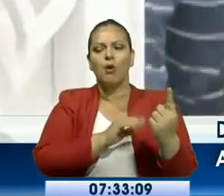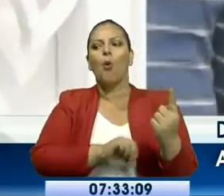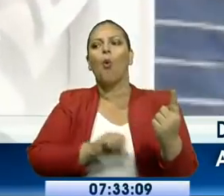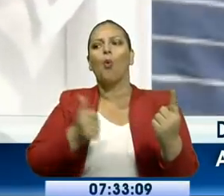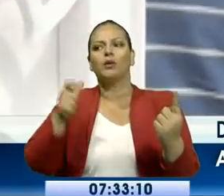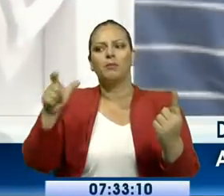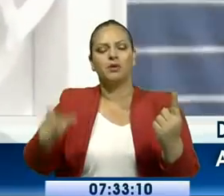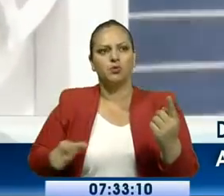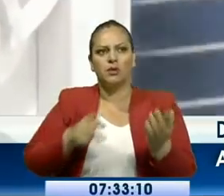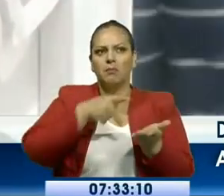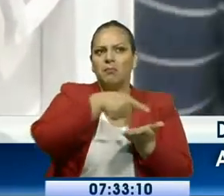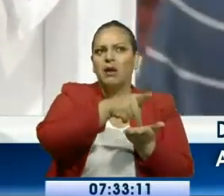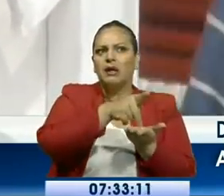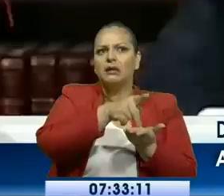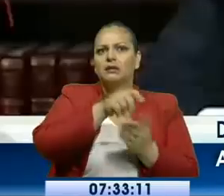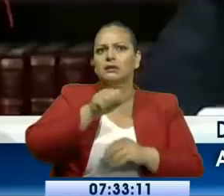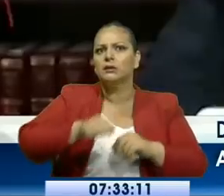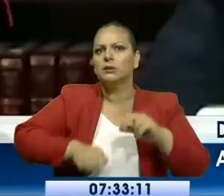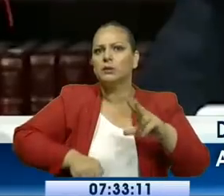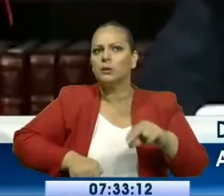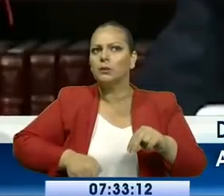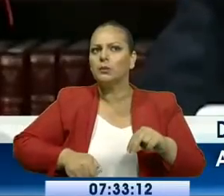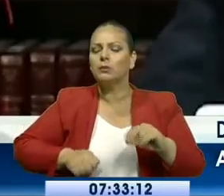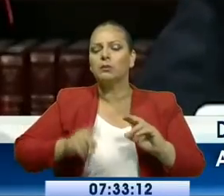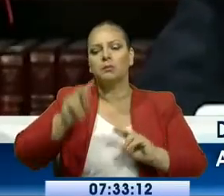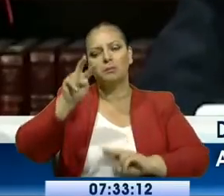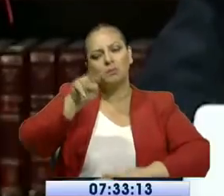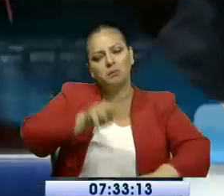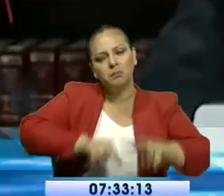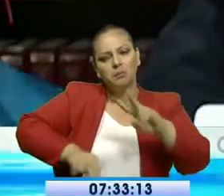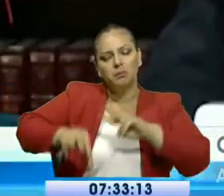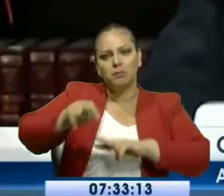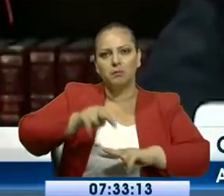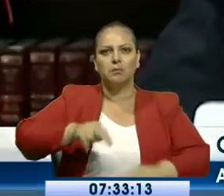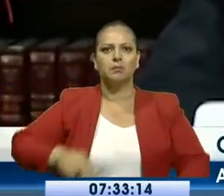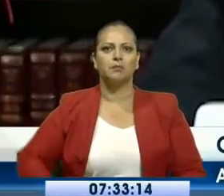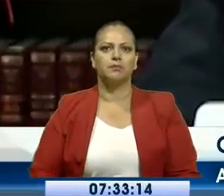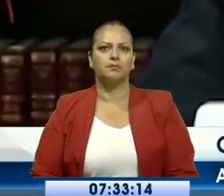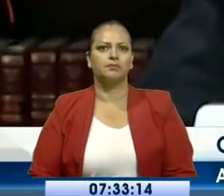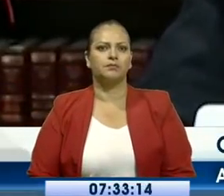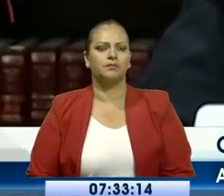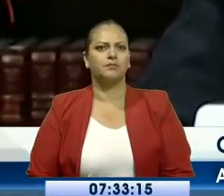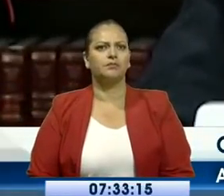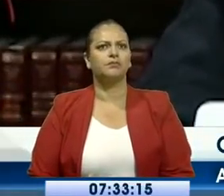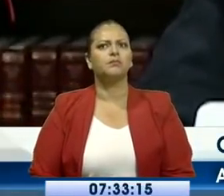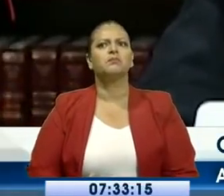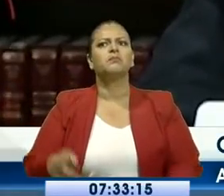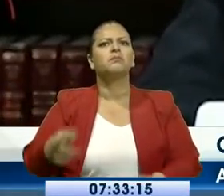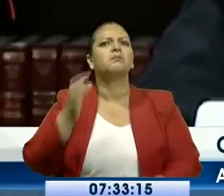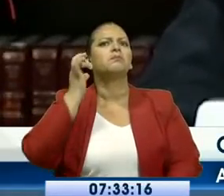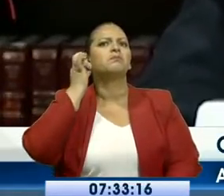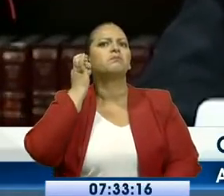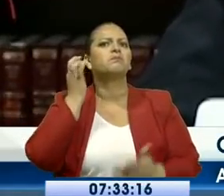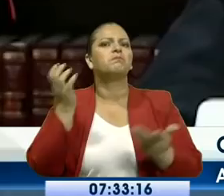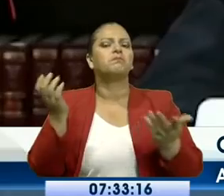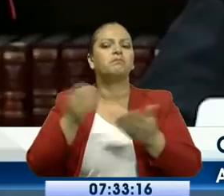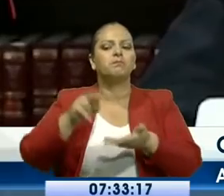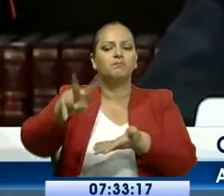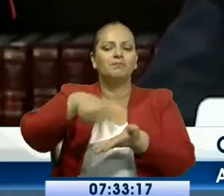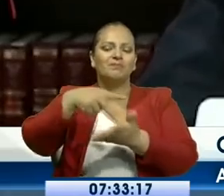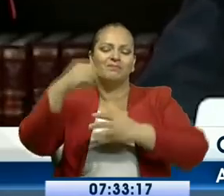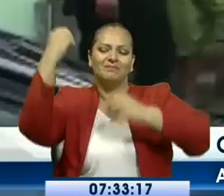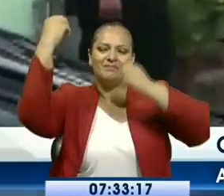en un centro de diversión. Se permitió el ingreso de un arma blanca a dicho centro de diversión, por lo tanto